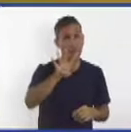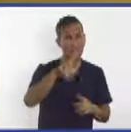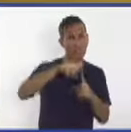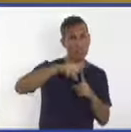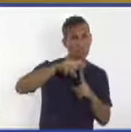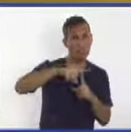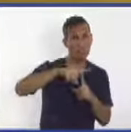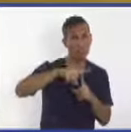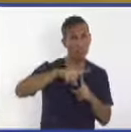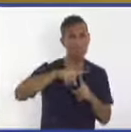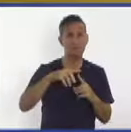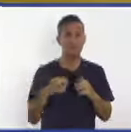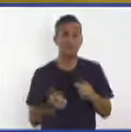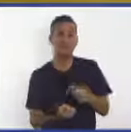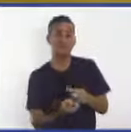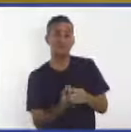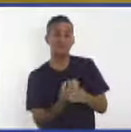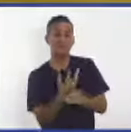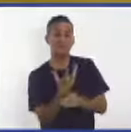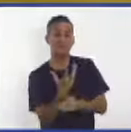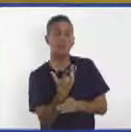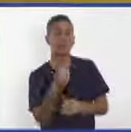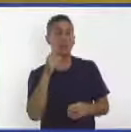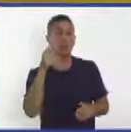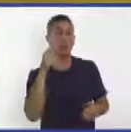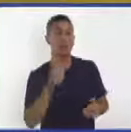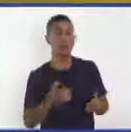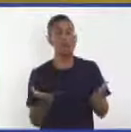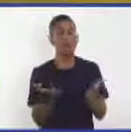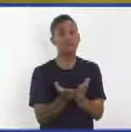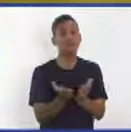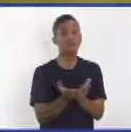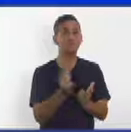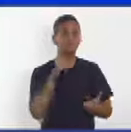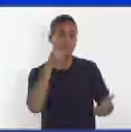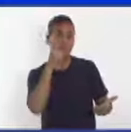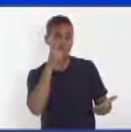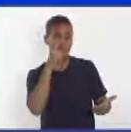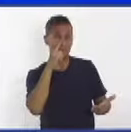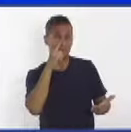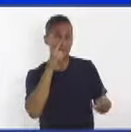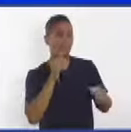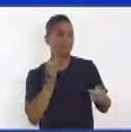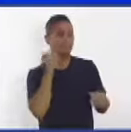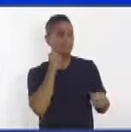dan un panorama introductorio a la unidad